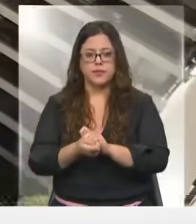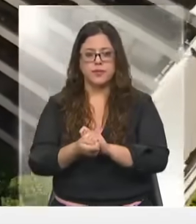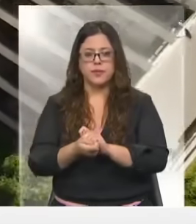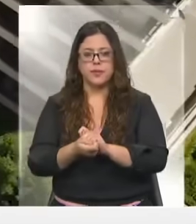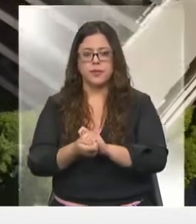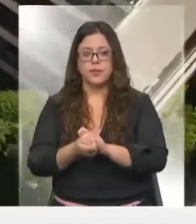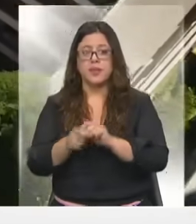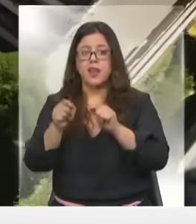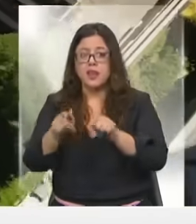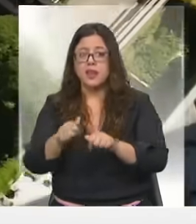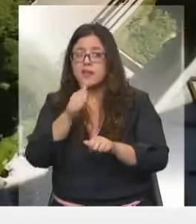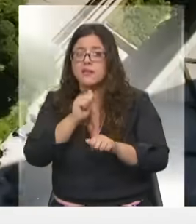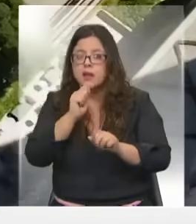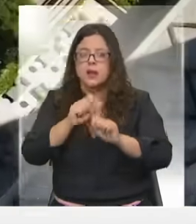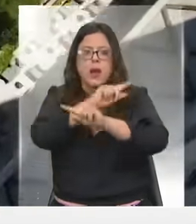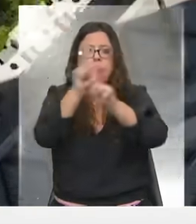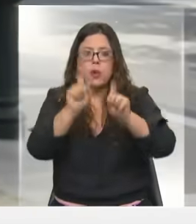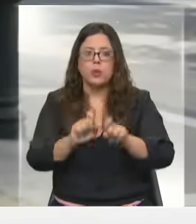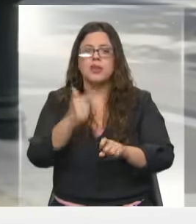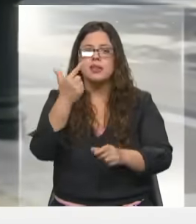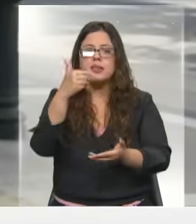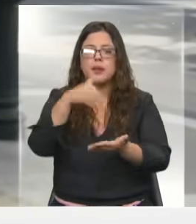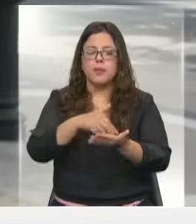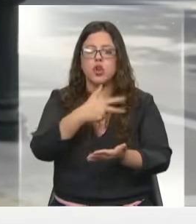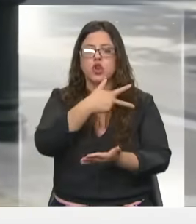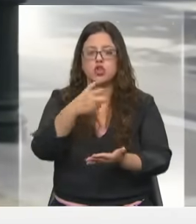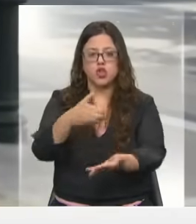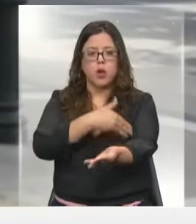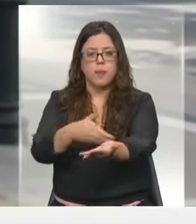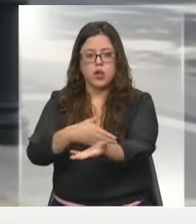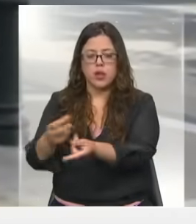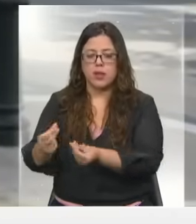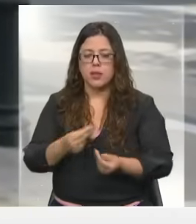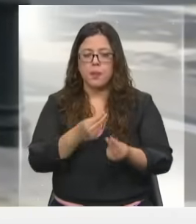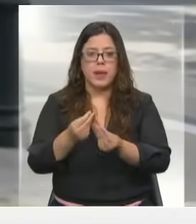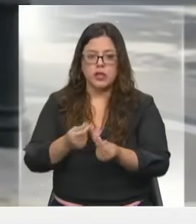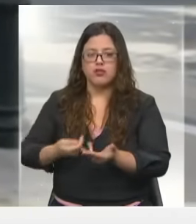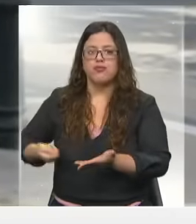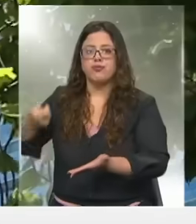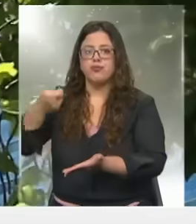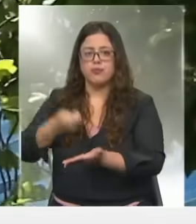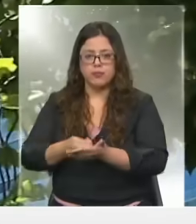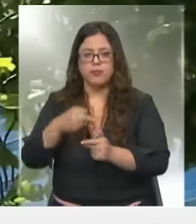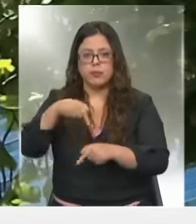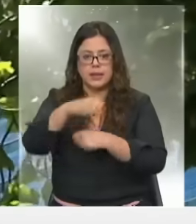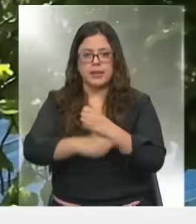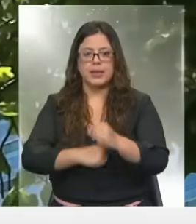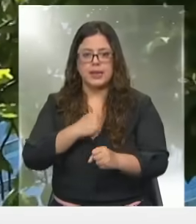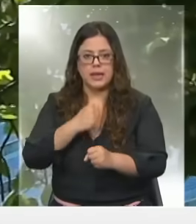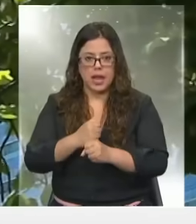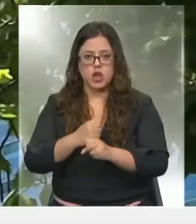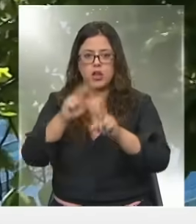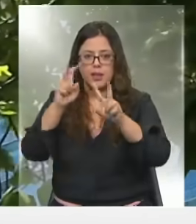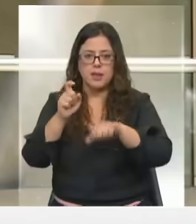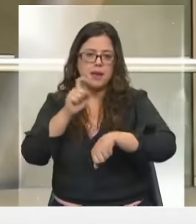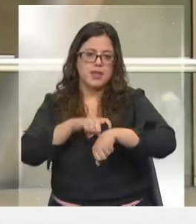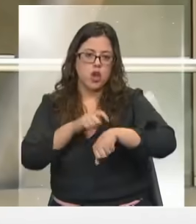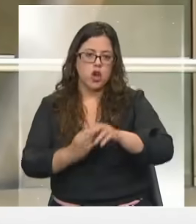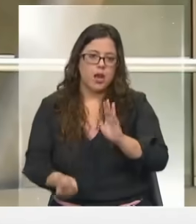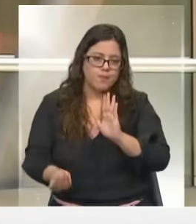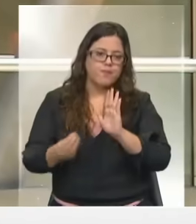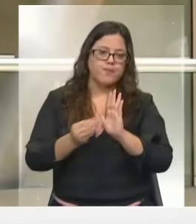Pendientes quedaron nuestras preguntas sobre los 7.800 millones de pesos que pagó solo este año por horas extras.